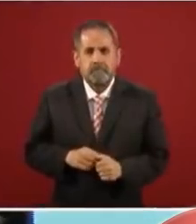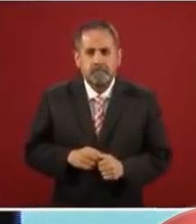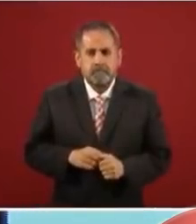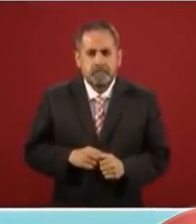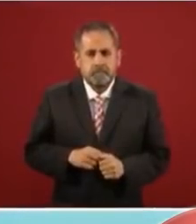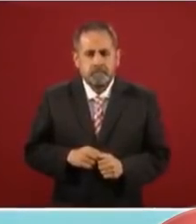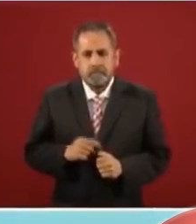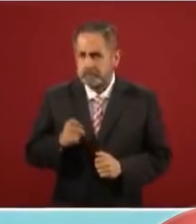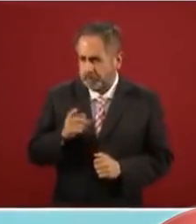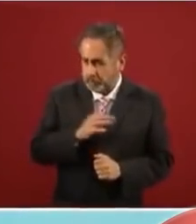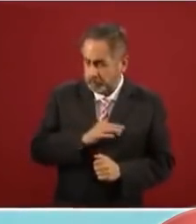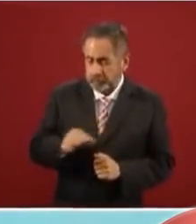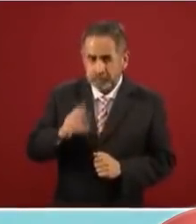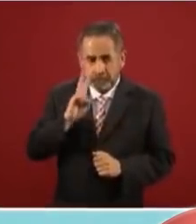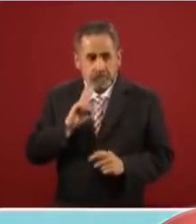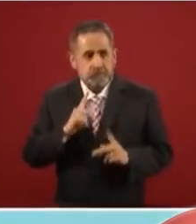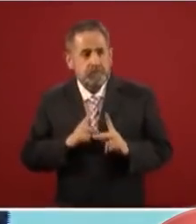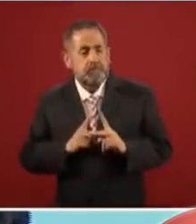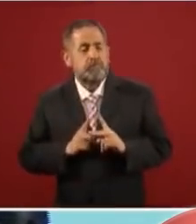¿podemos medir